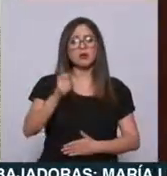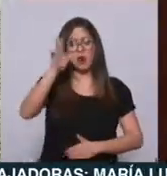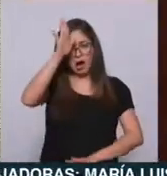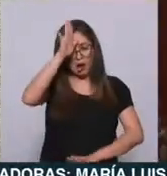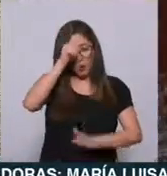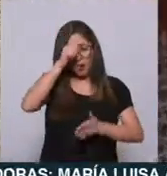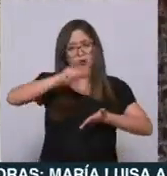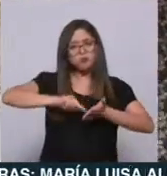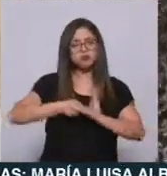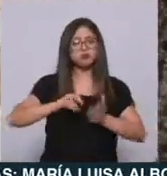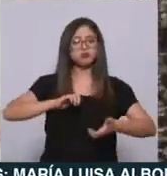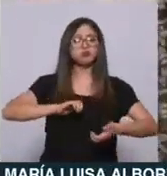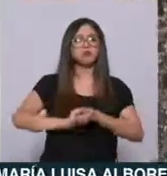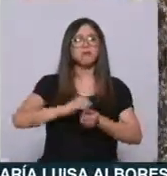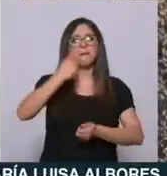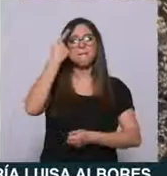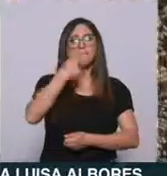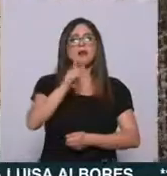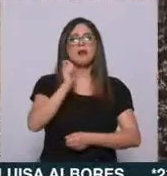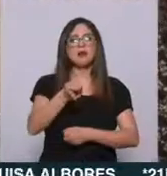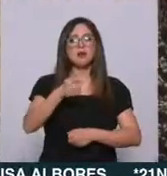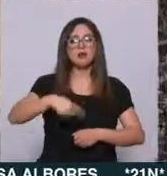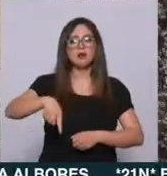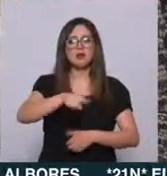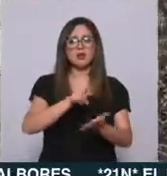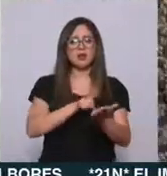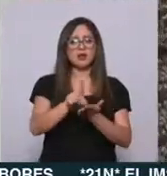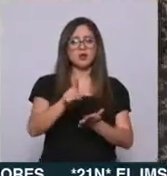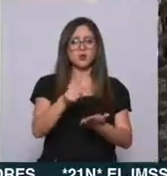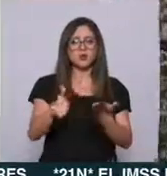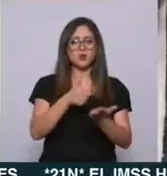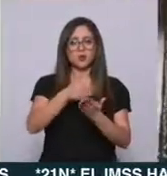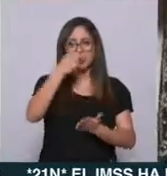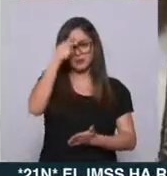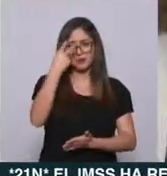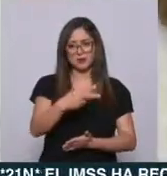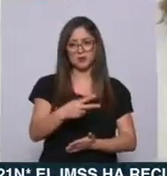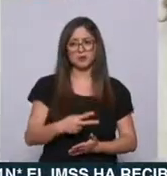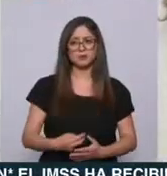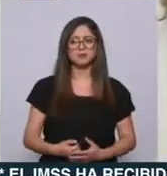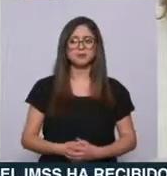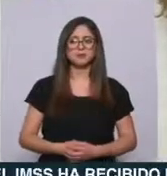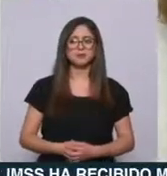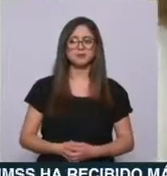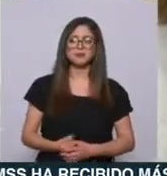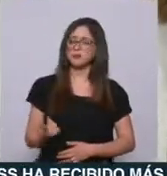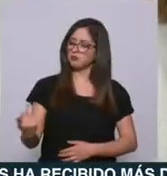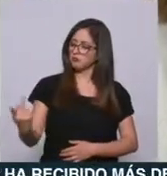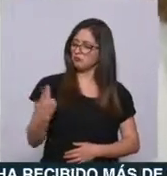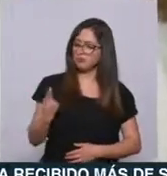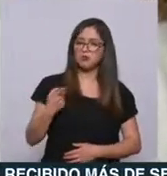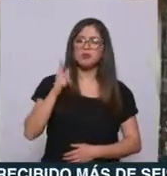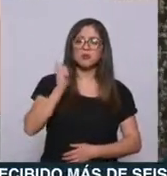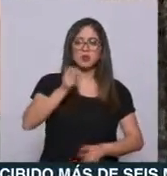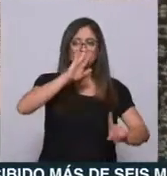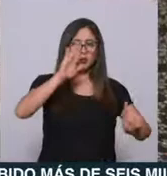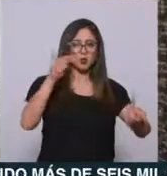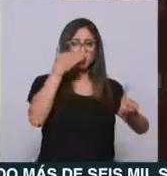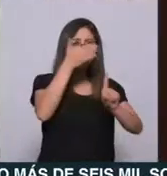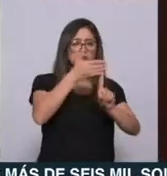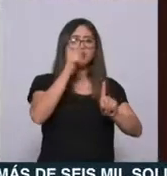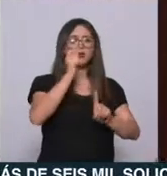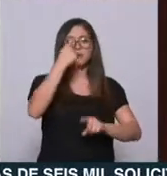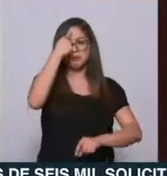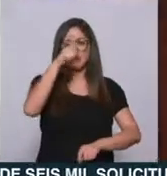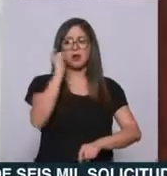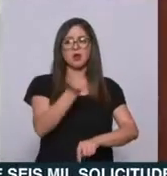una coalición en favor del derecho a la ciudad. En el cual establecemos objetivos muy puntuales, como establecer esta